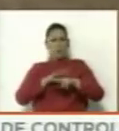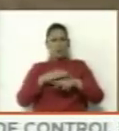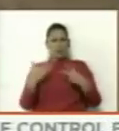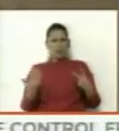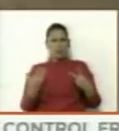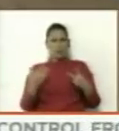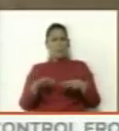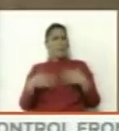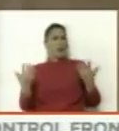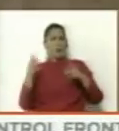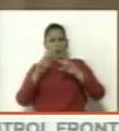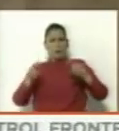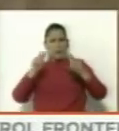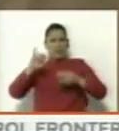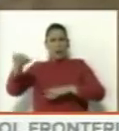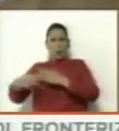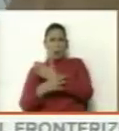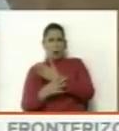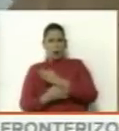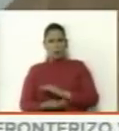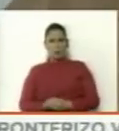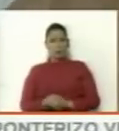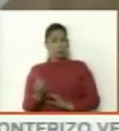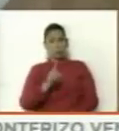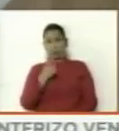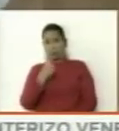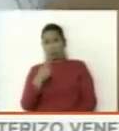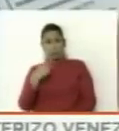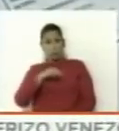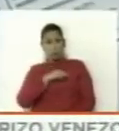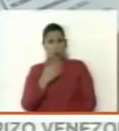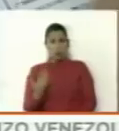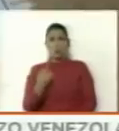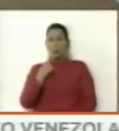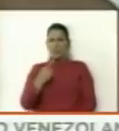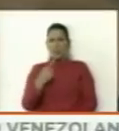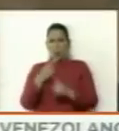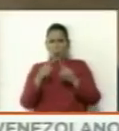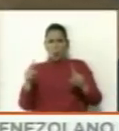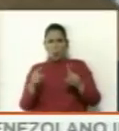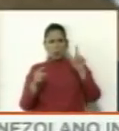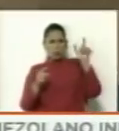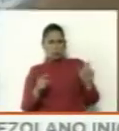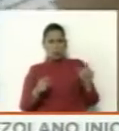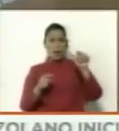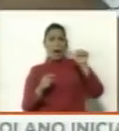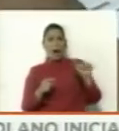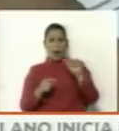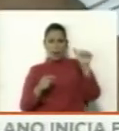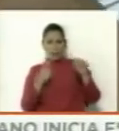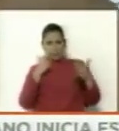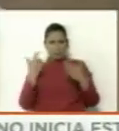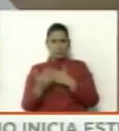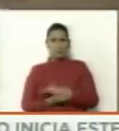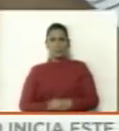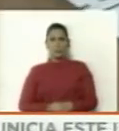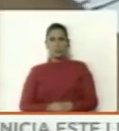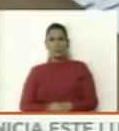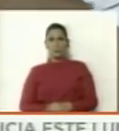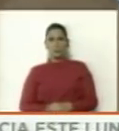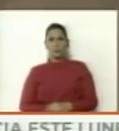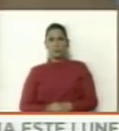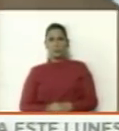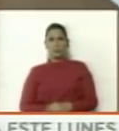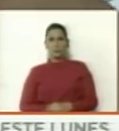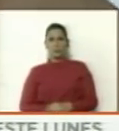cuándo vas a investigar eso, Guaidó? No lo decimos nosotros, lo dice Alec Boyd, @Alec Boyd. Y lo de Fibendes